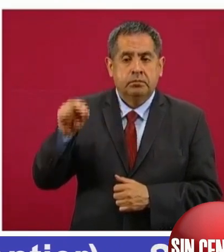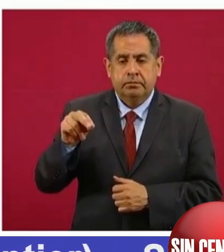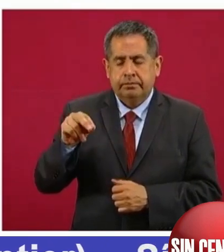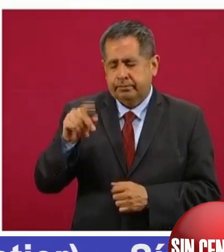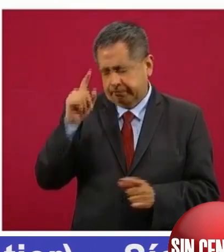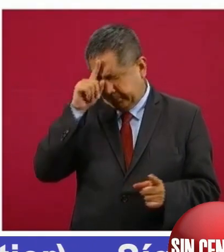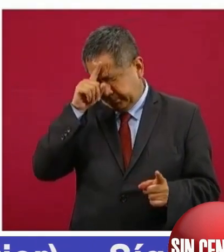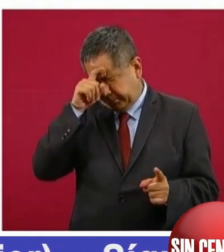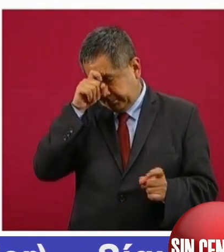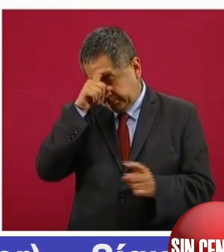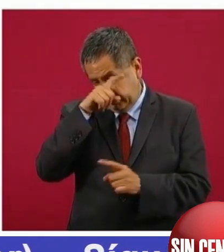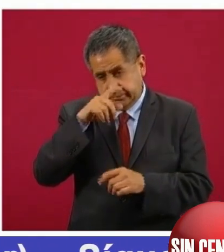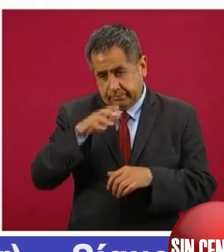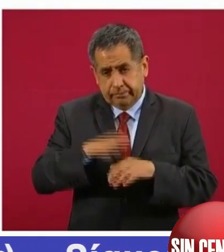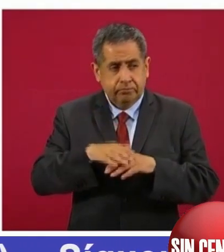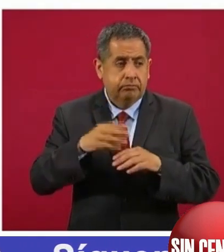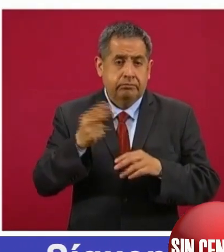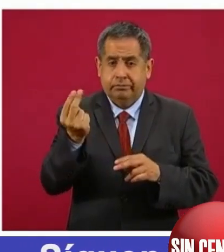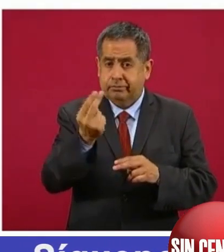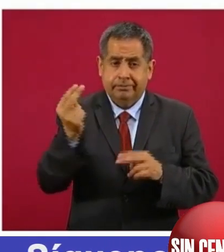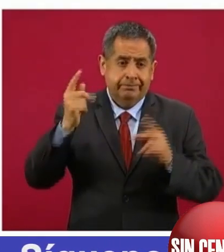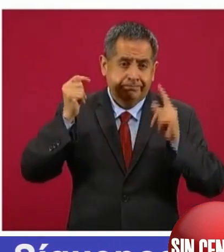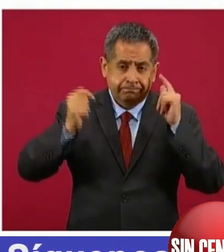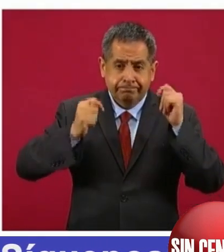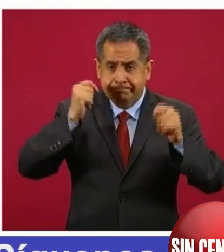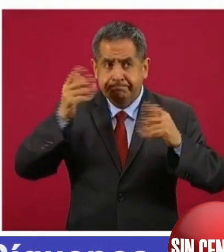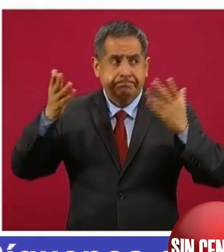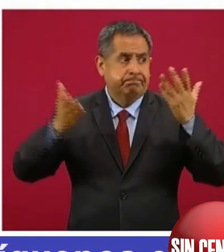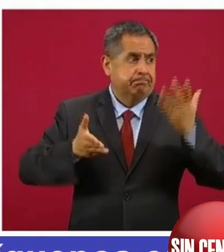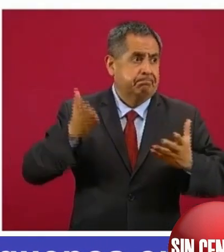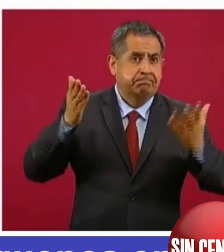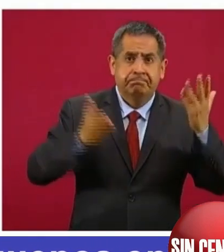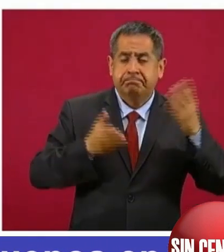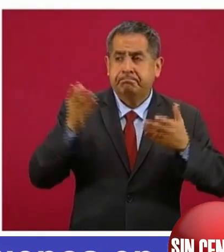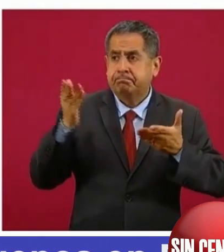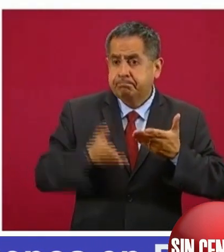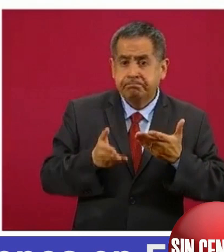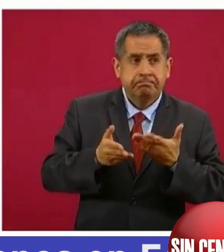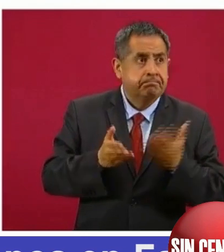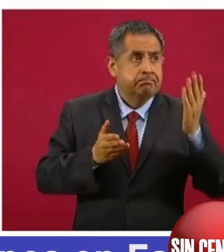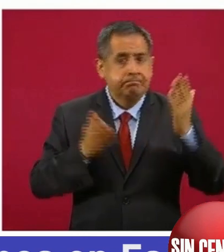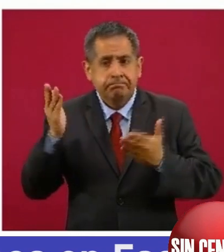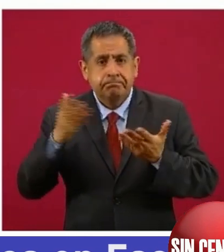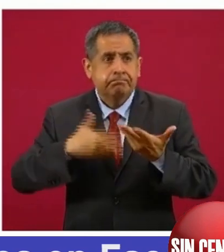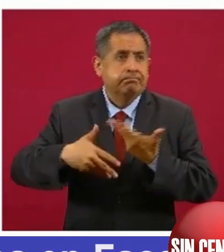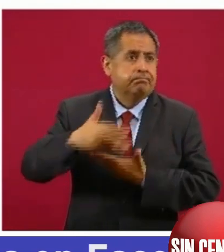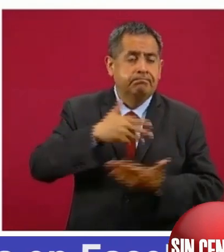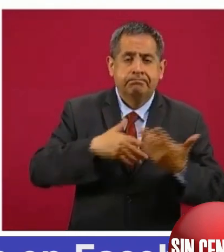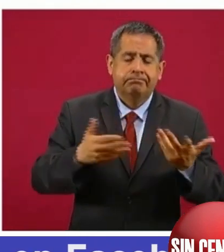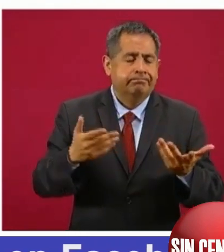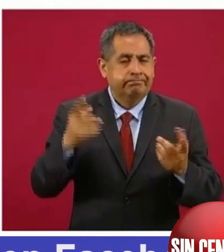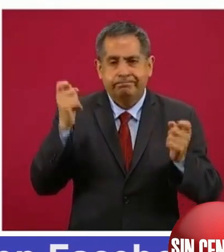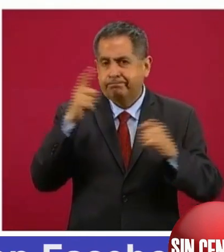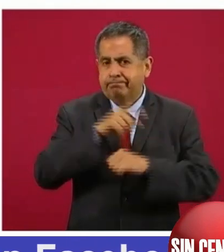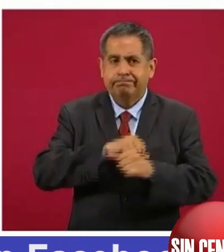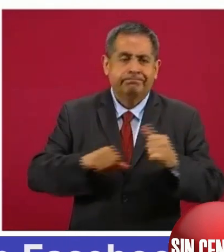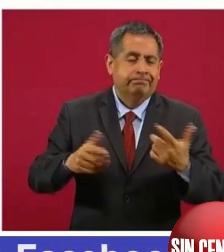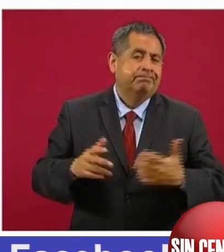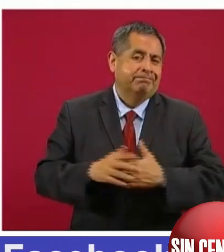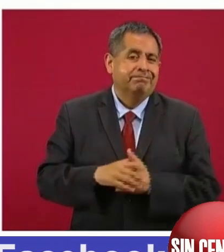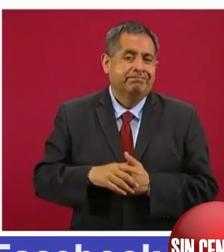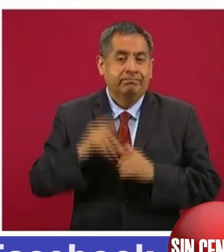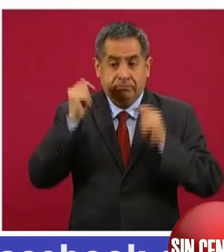enorme dependencia al turismo en términos económicos, y el turismo implica no solamente el tener